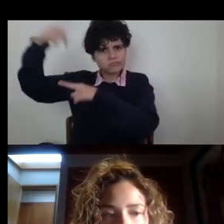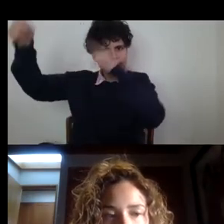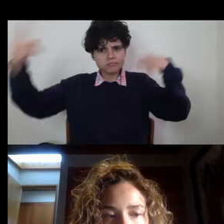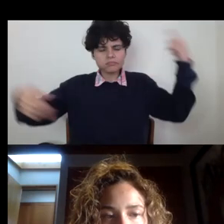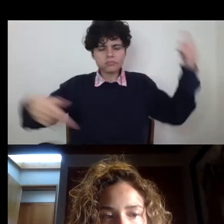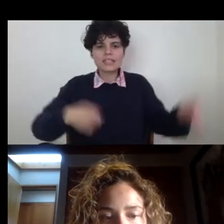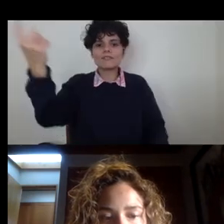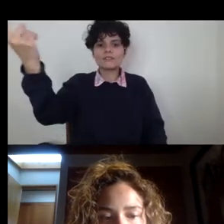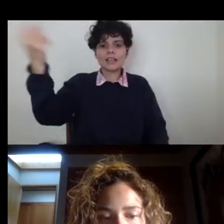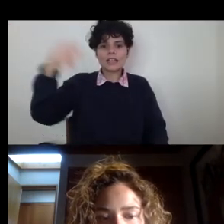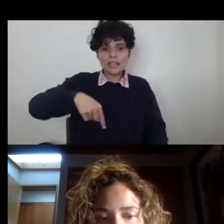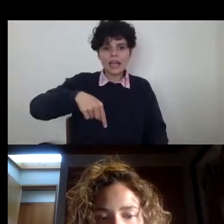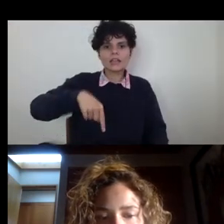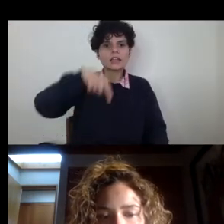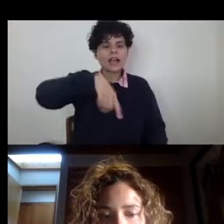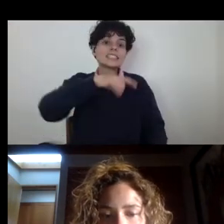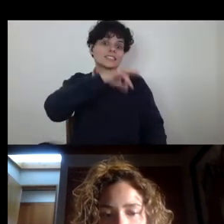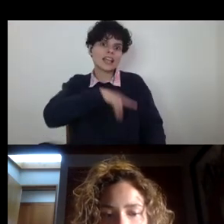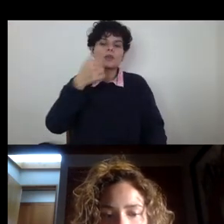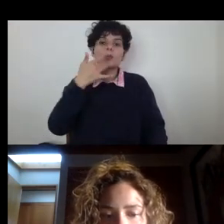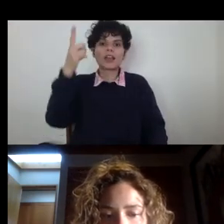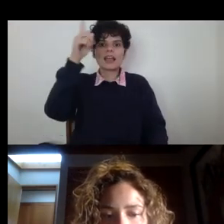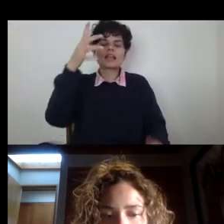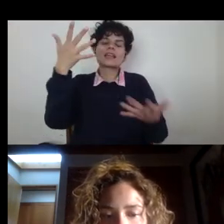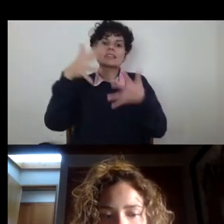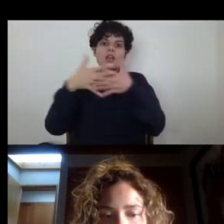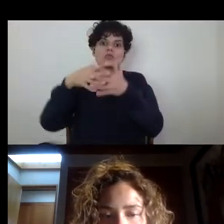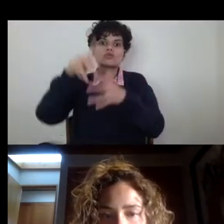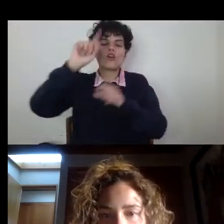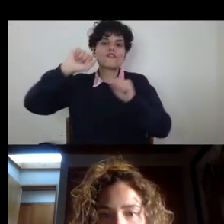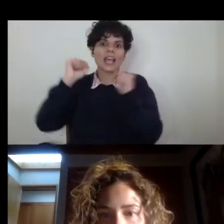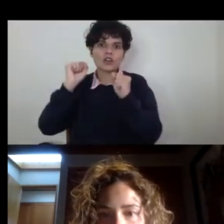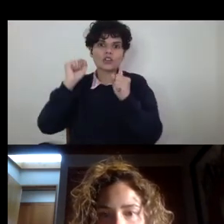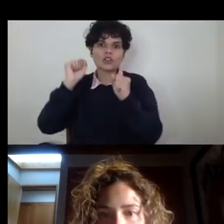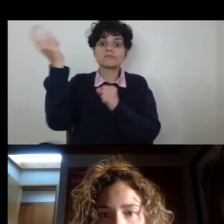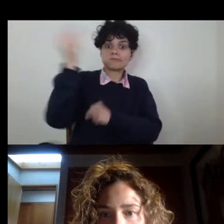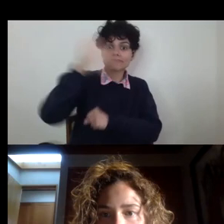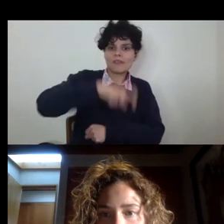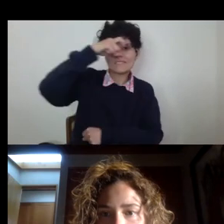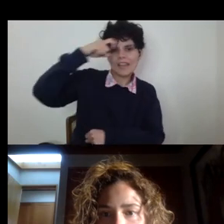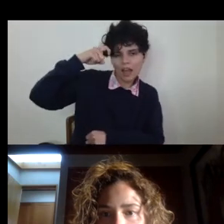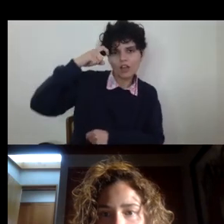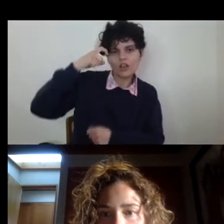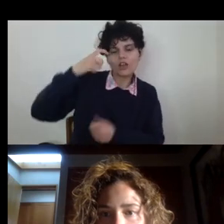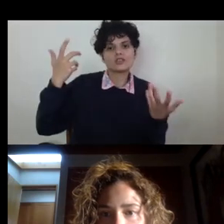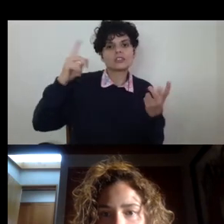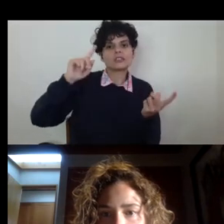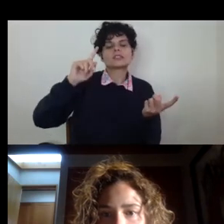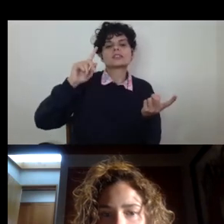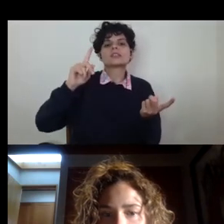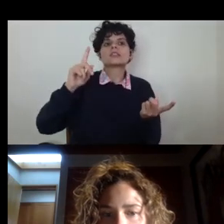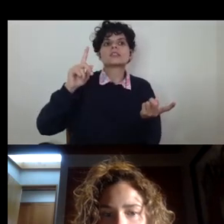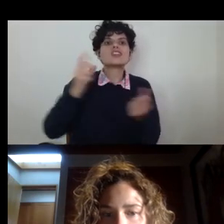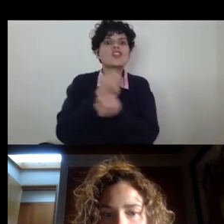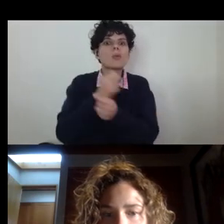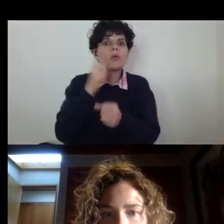chileno, porque ellos estaban en el invierno en Estados Unidos y en Europa, y por lo tanto no tenían acceso a capturar